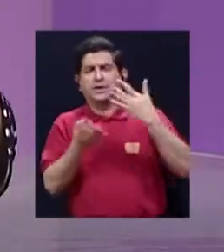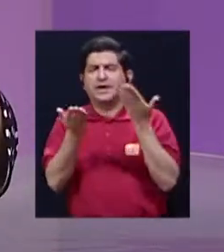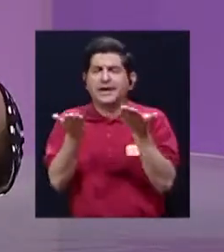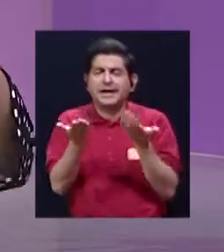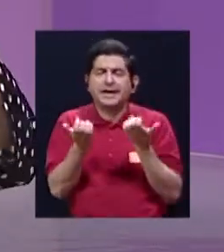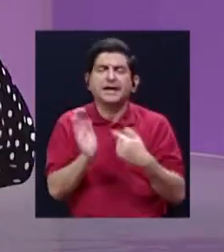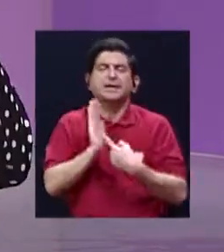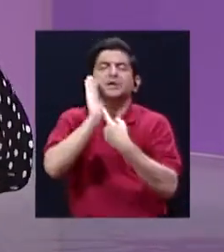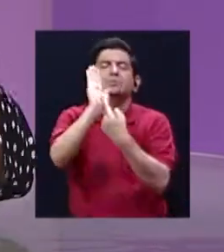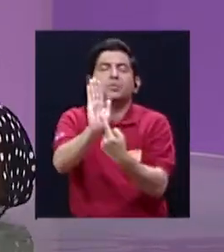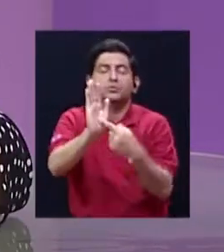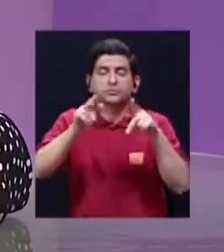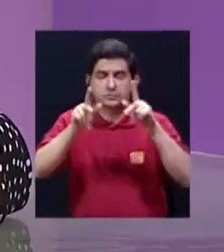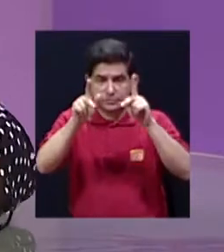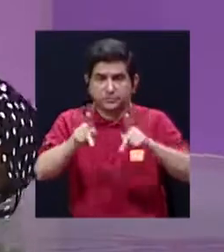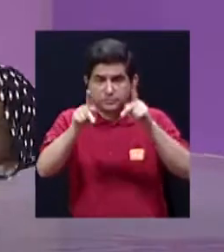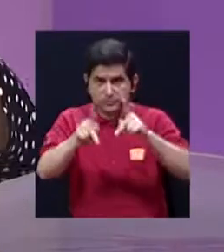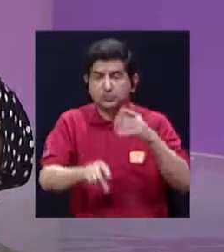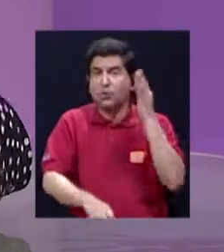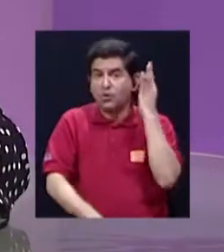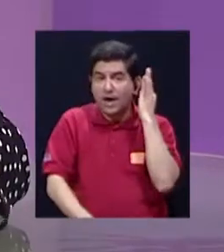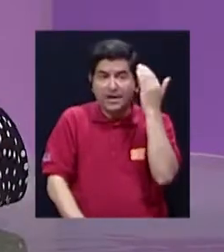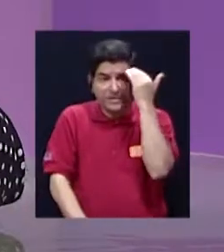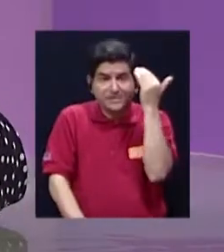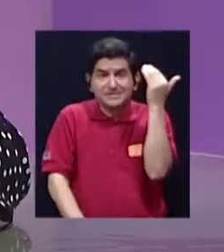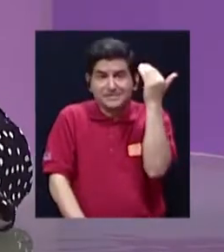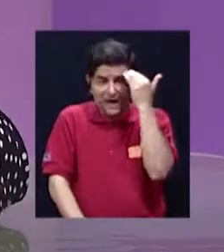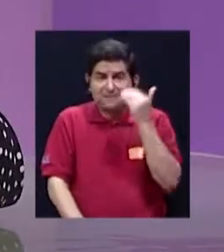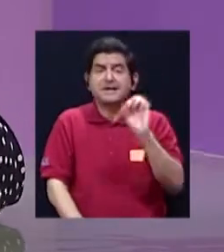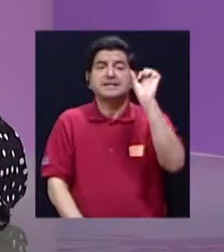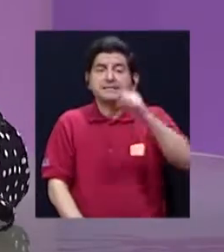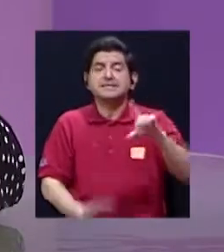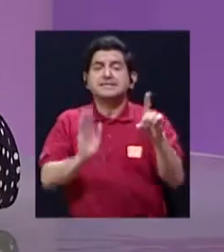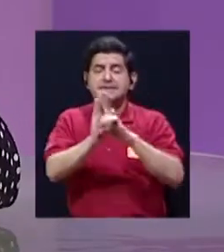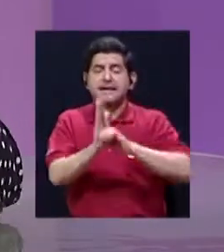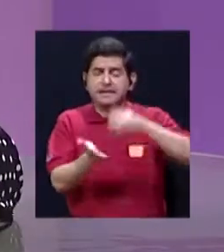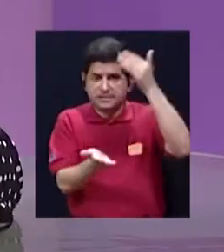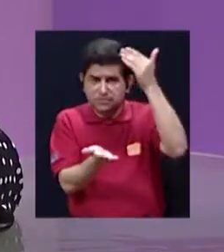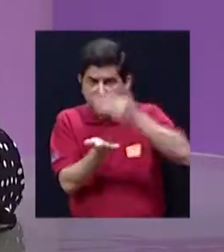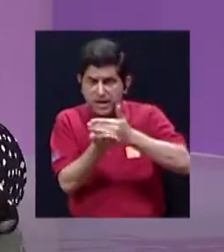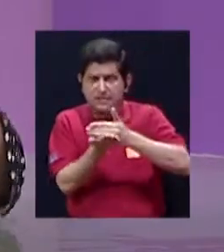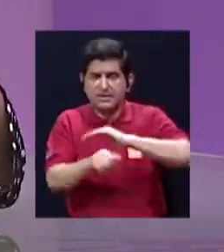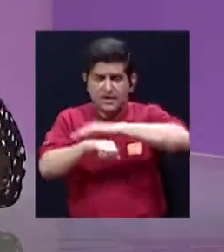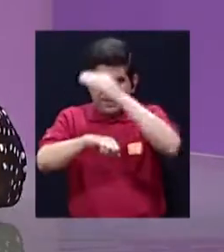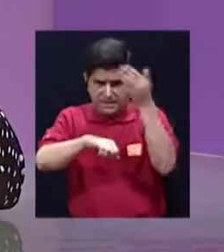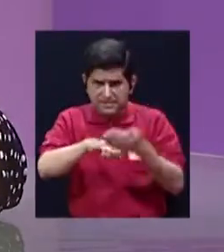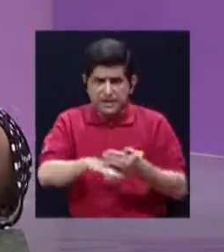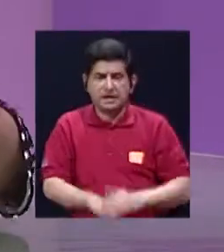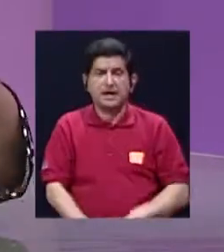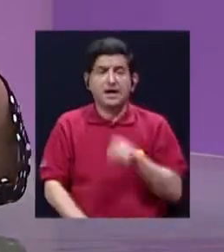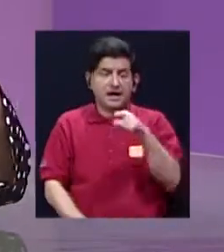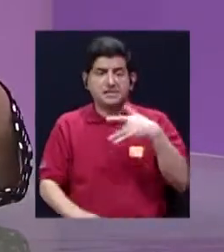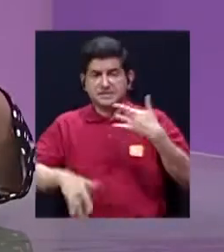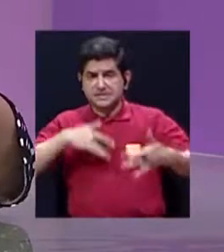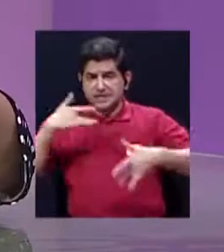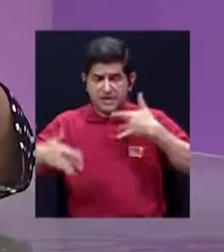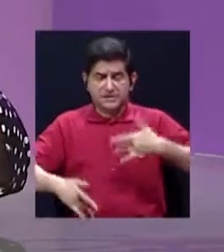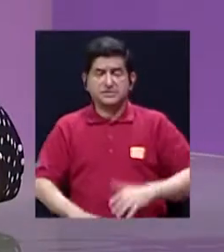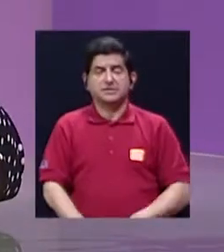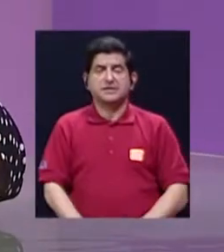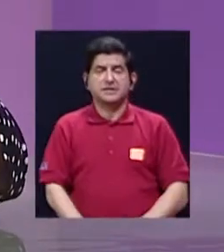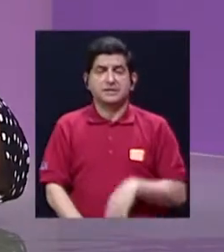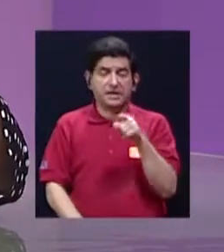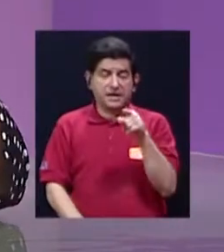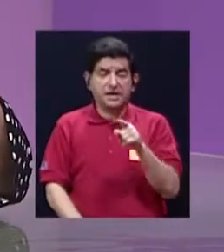darlo para que las mujeres sepan que tienen derecho a interrumpir su embarazo cuando ellas sientan que su